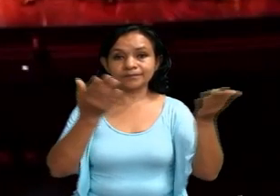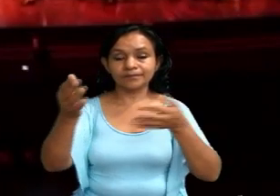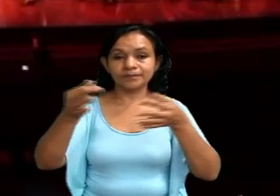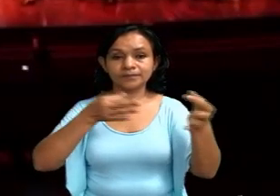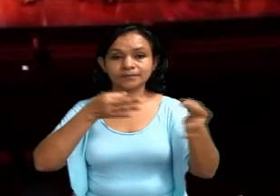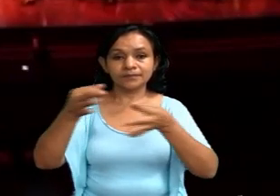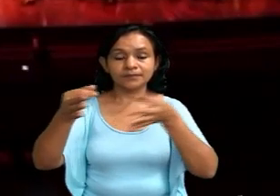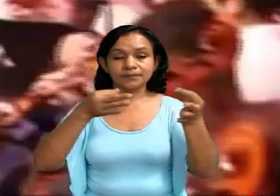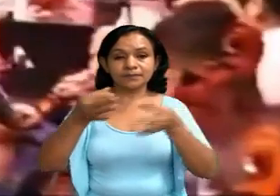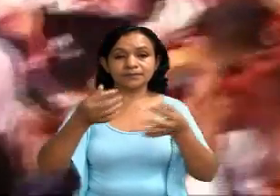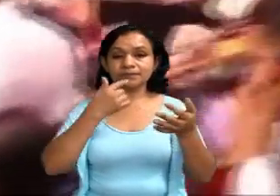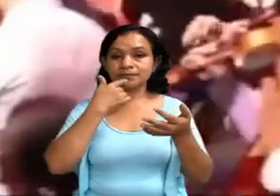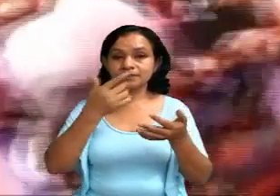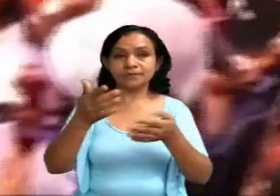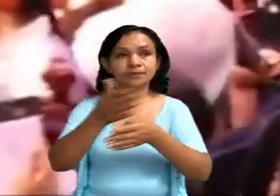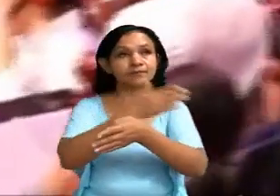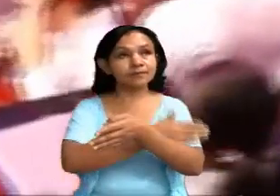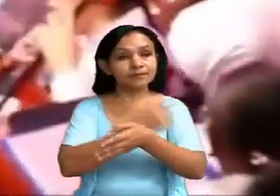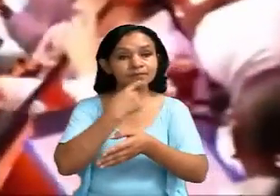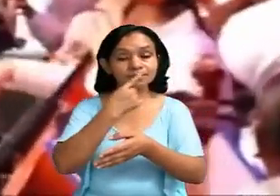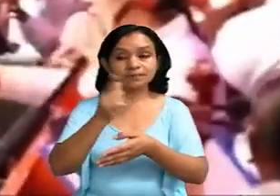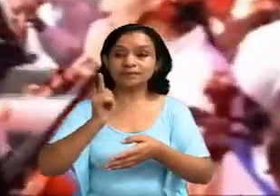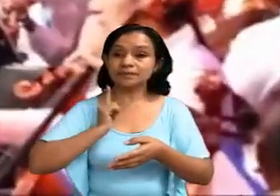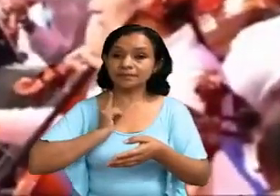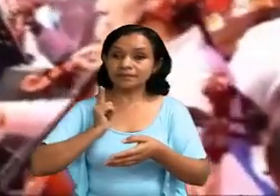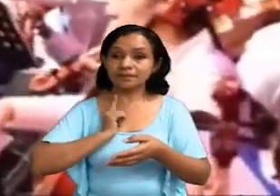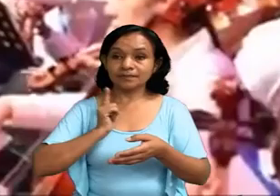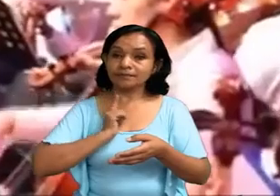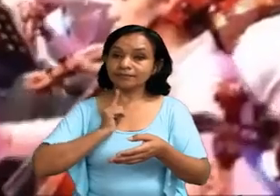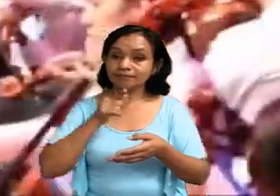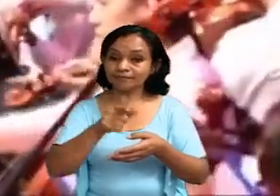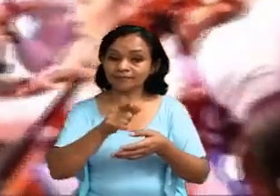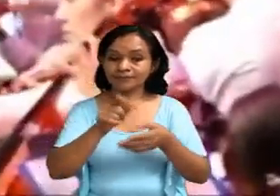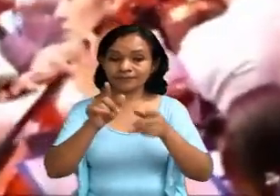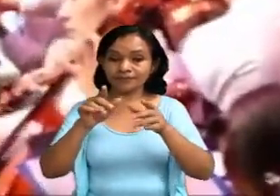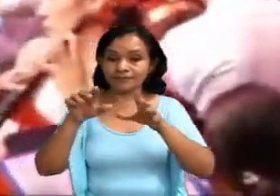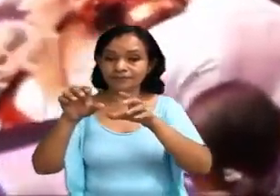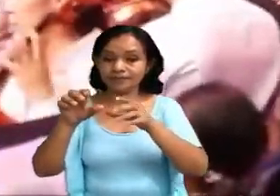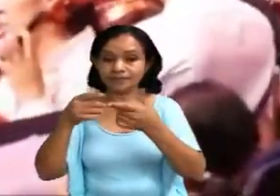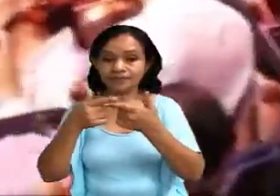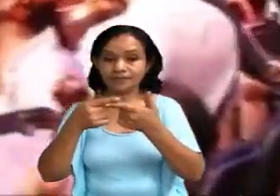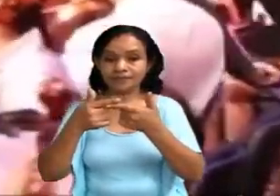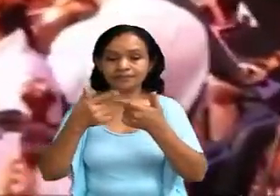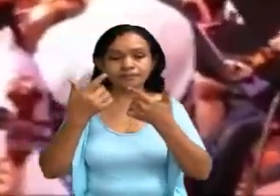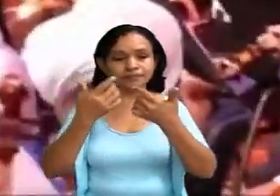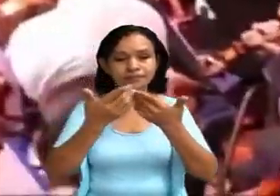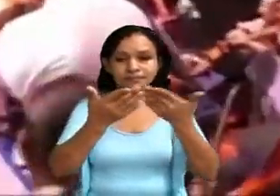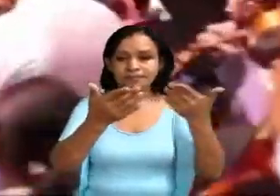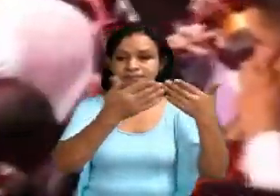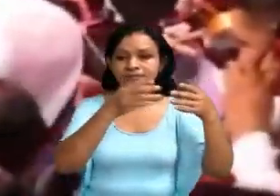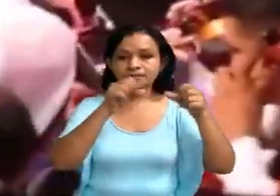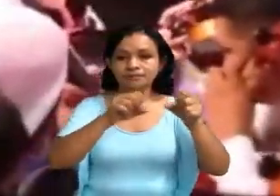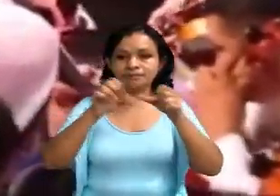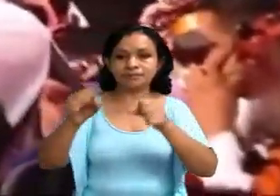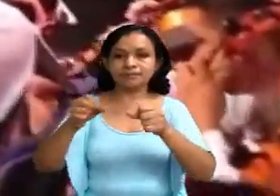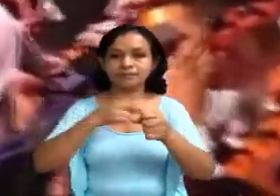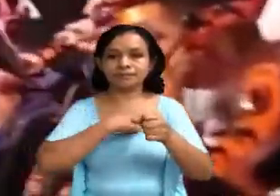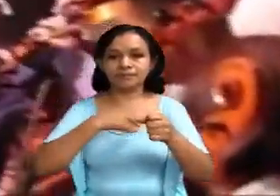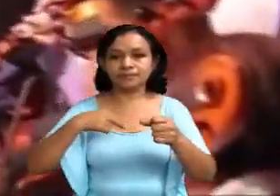exposiciones, porque como te decía, ahora tenemos que aprovechar los espacios que la empresa nos dé, que nos están